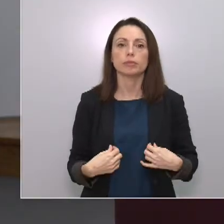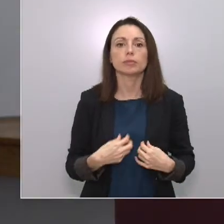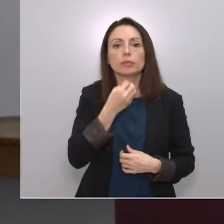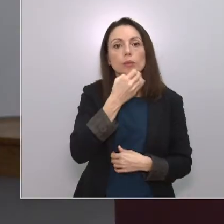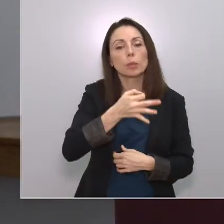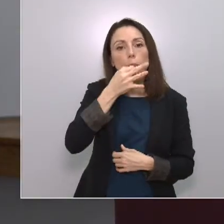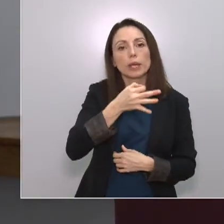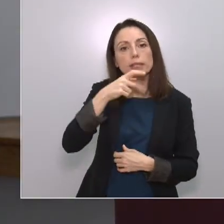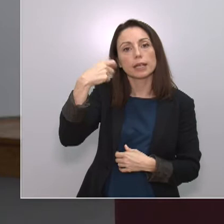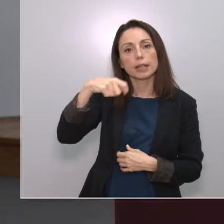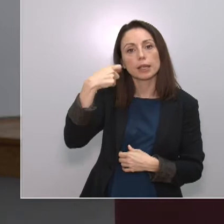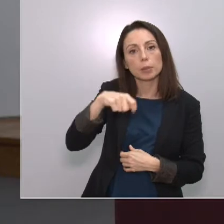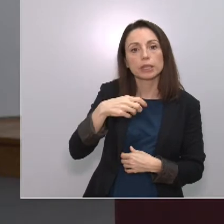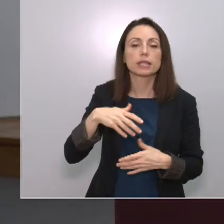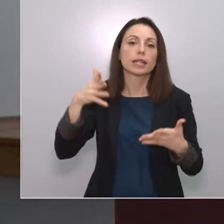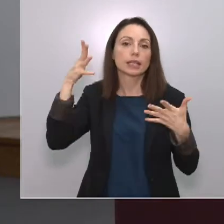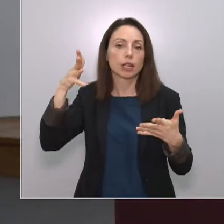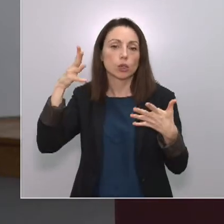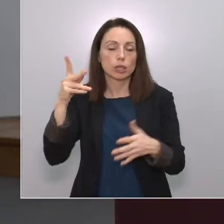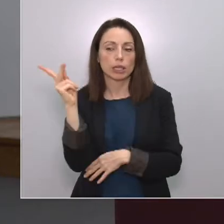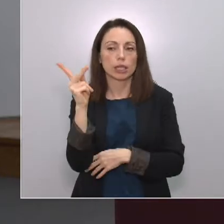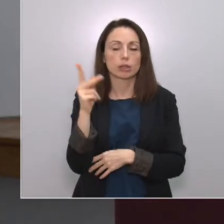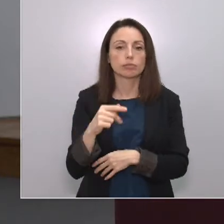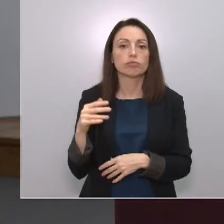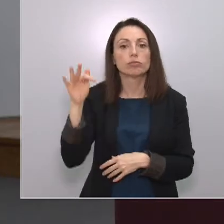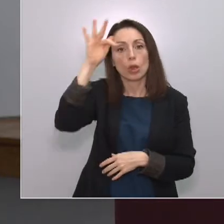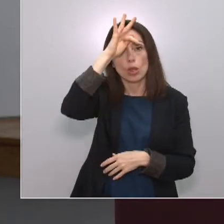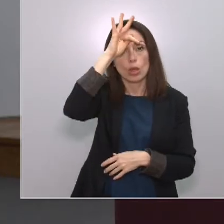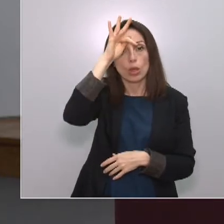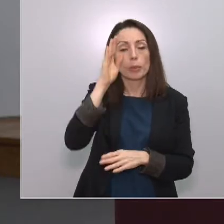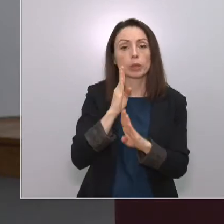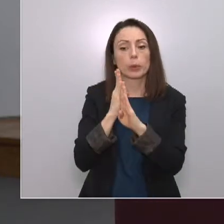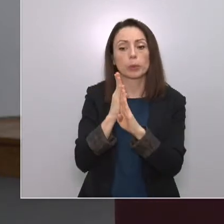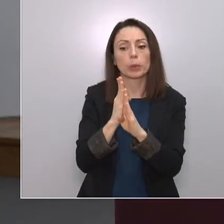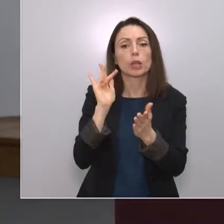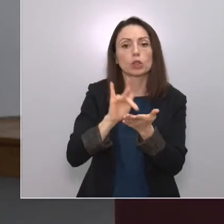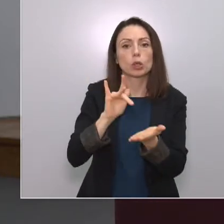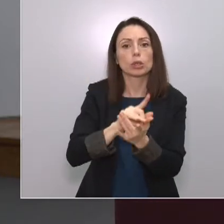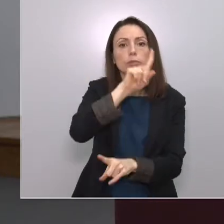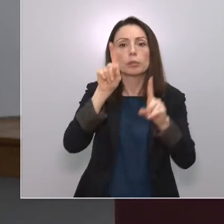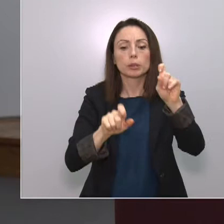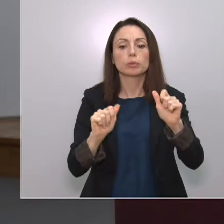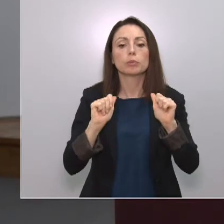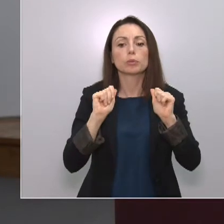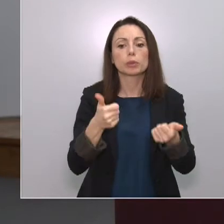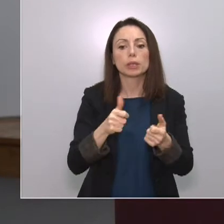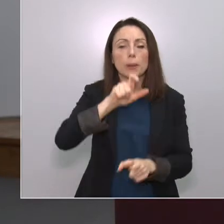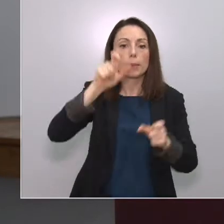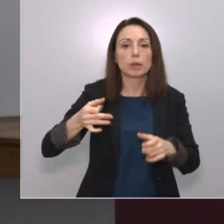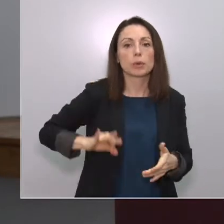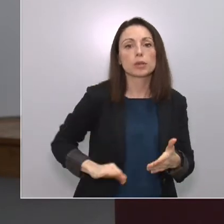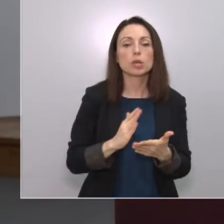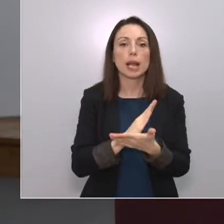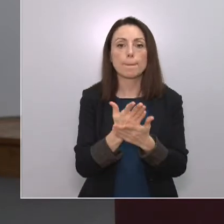Buenas tardes, presidente. Buenas tardes, consejero. Como cada domingo vamos a comenzar ya con el turno de preguntas por parte de los profesionales de los medios